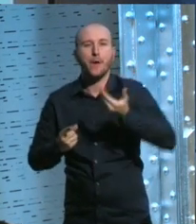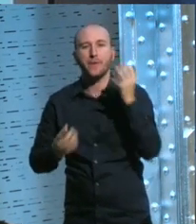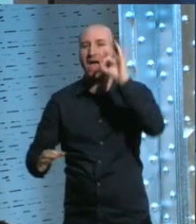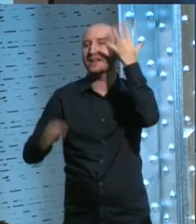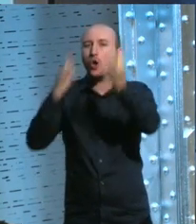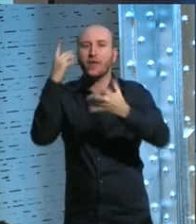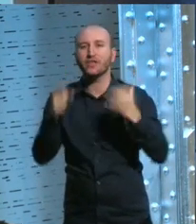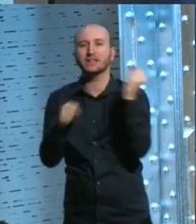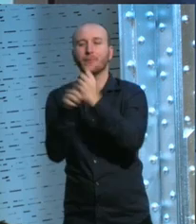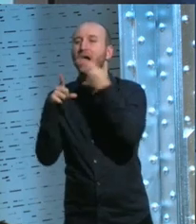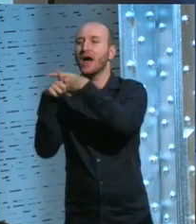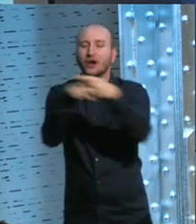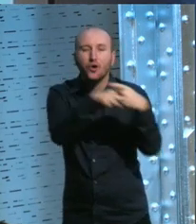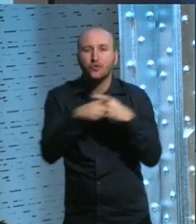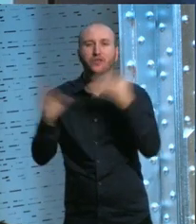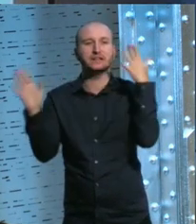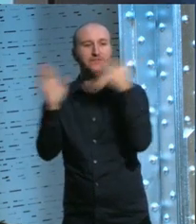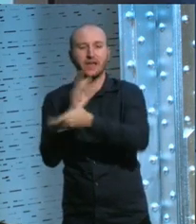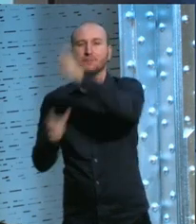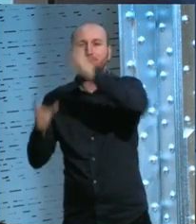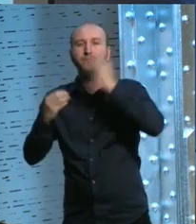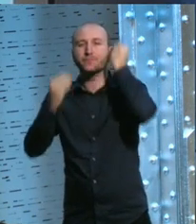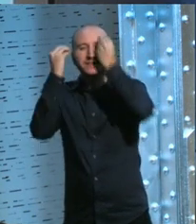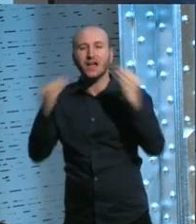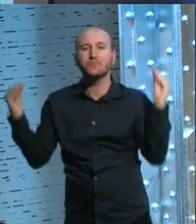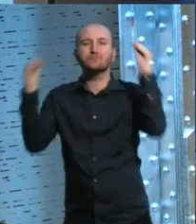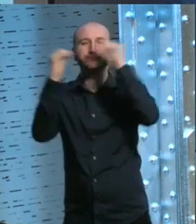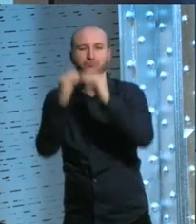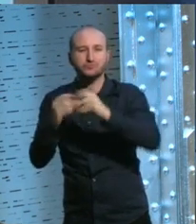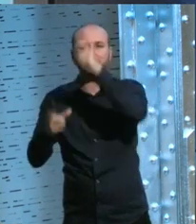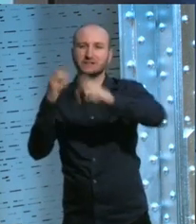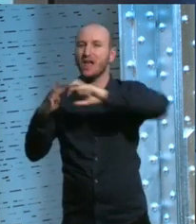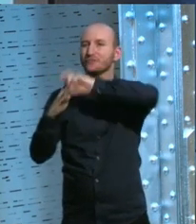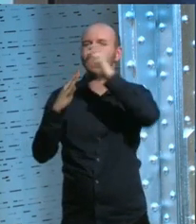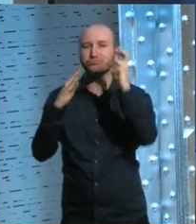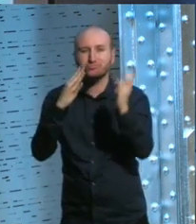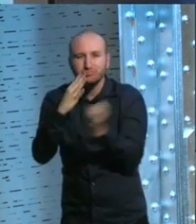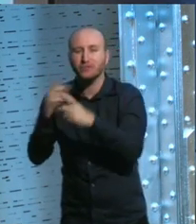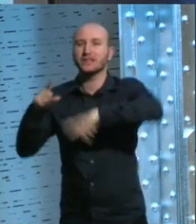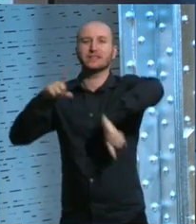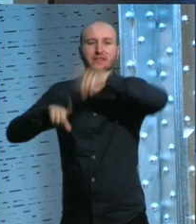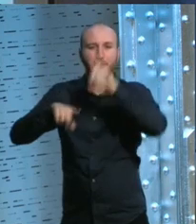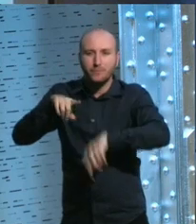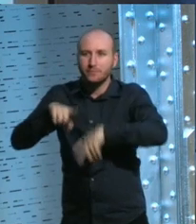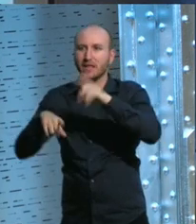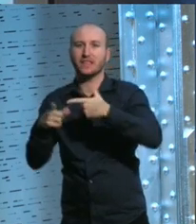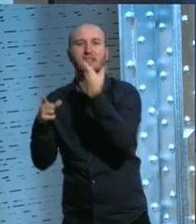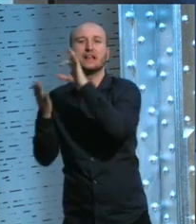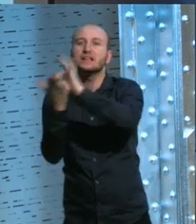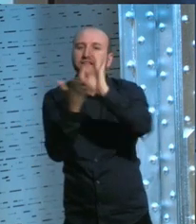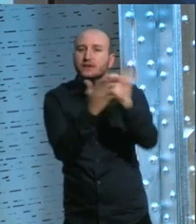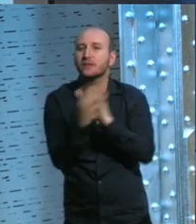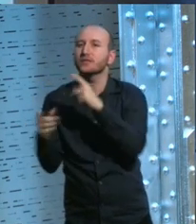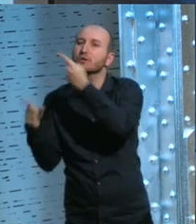decir, pensar juntos con gente muy diferente, muy diversa, independientemente de qué tramo hagas junto de producto o de servicio. Es